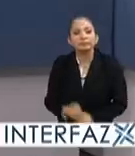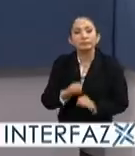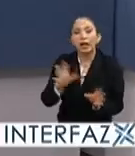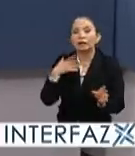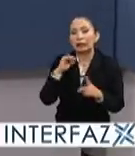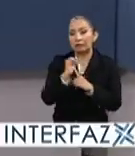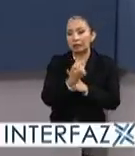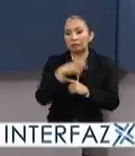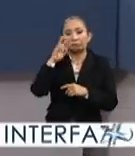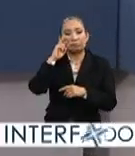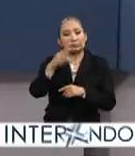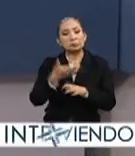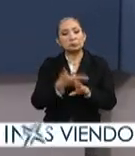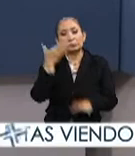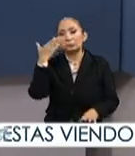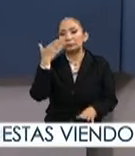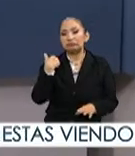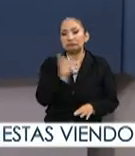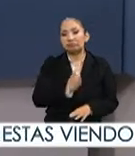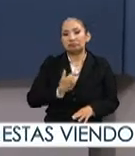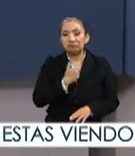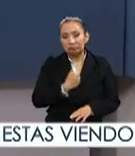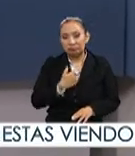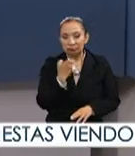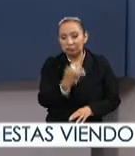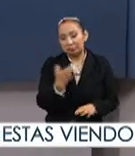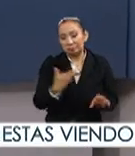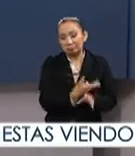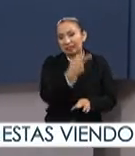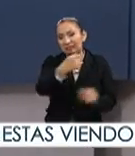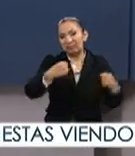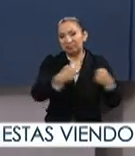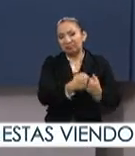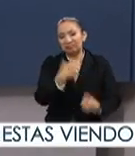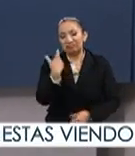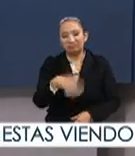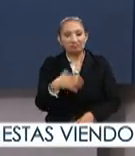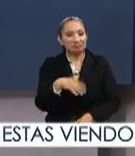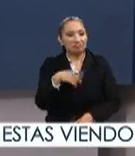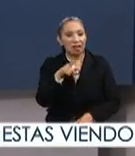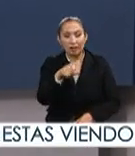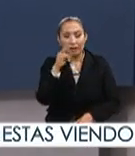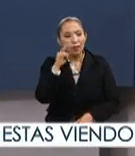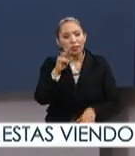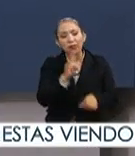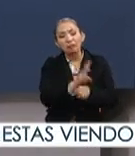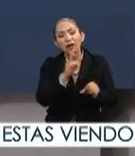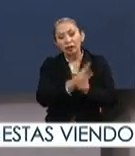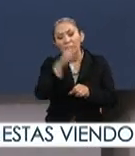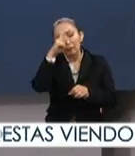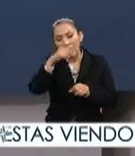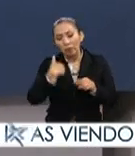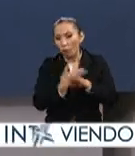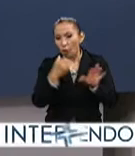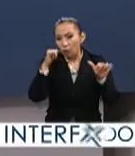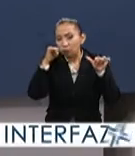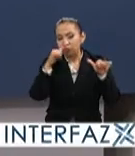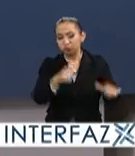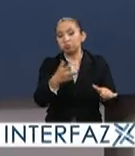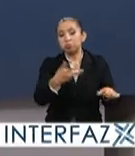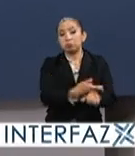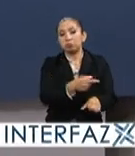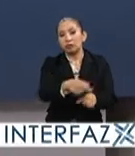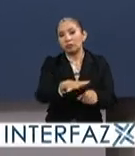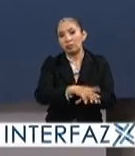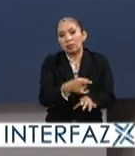Es una situación bastante lamentable que está sucediendo en la frontera y que estamos siguiendo los mexicanos con mucha